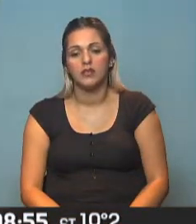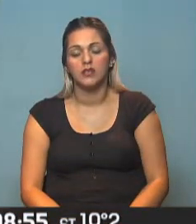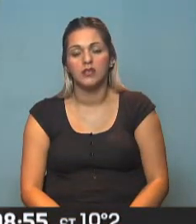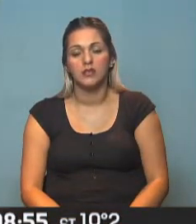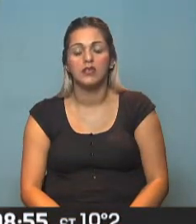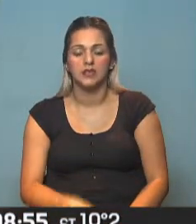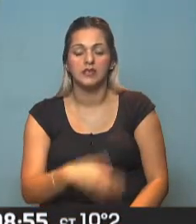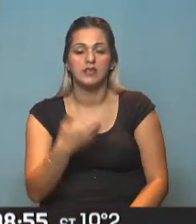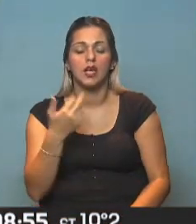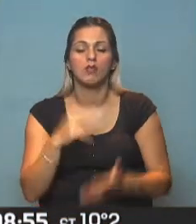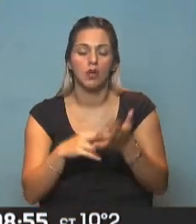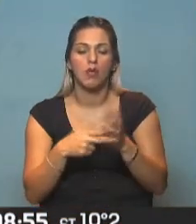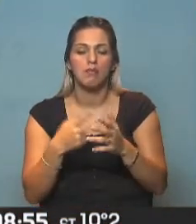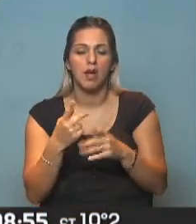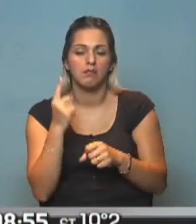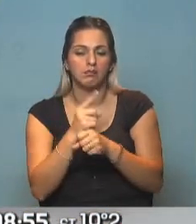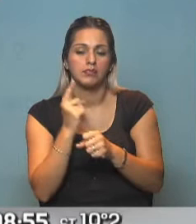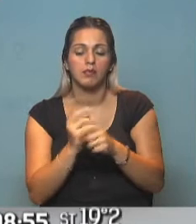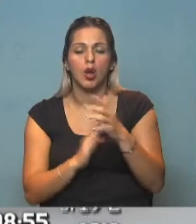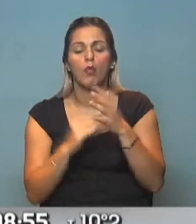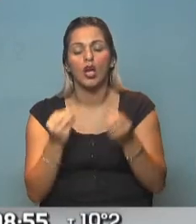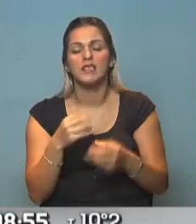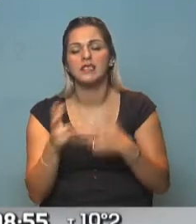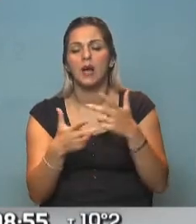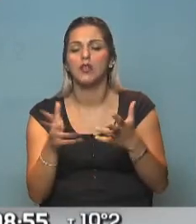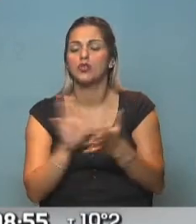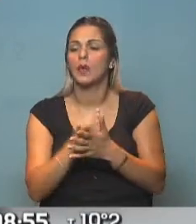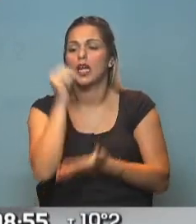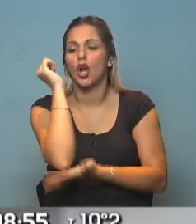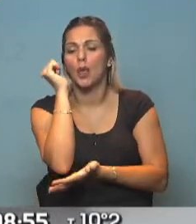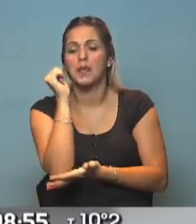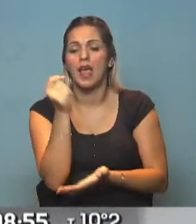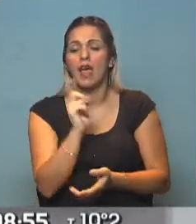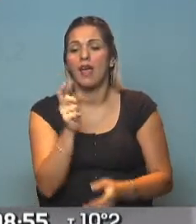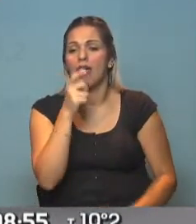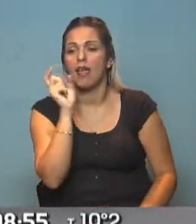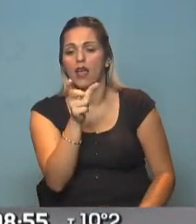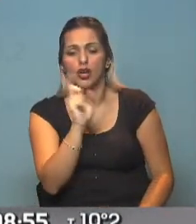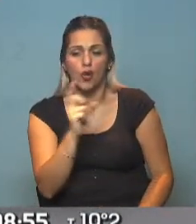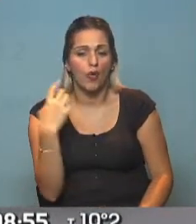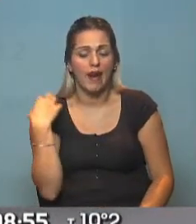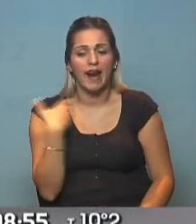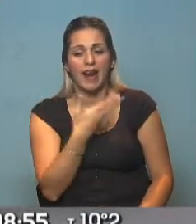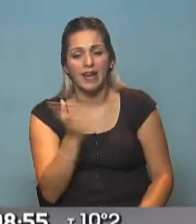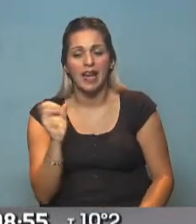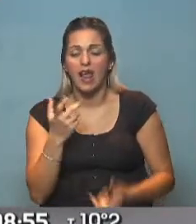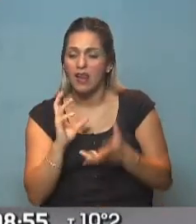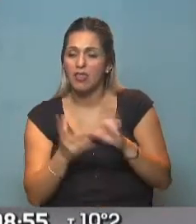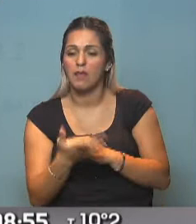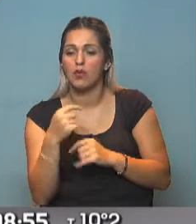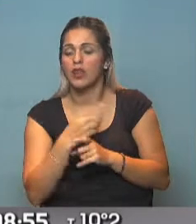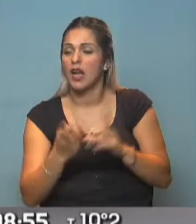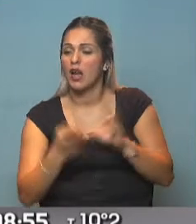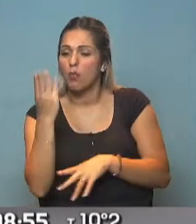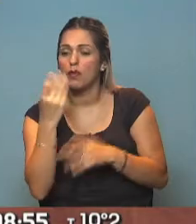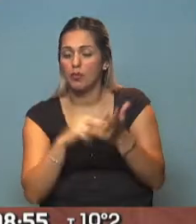el principal problema porque uno a veces hable de la economía y la economía es muy general la inflación es la expresión del problema de la economía y